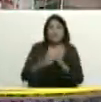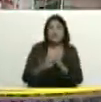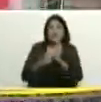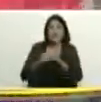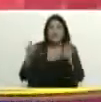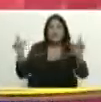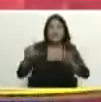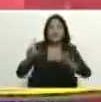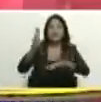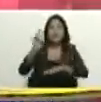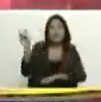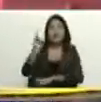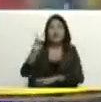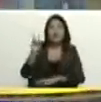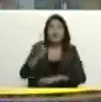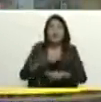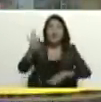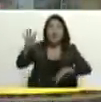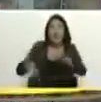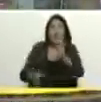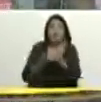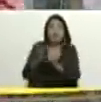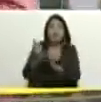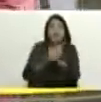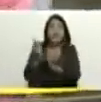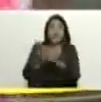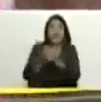cadena nacional aquel 12 de abril